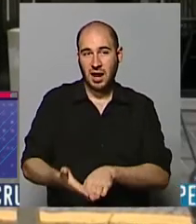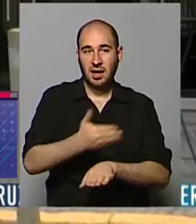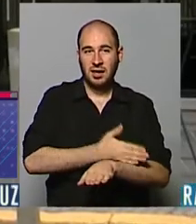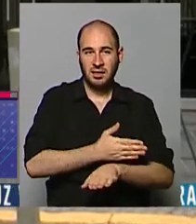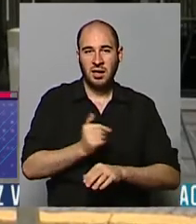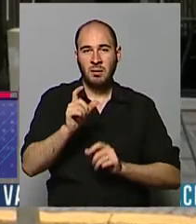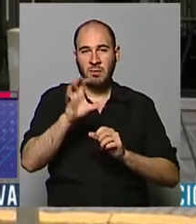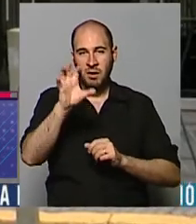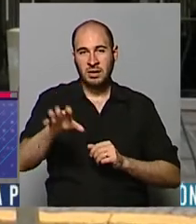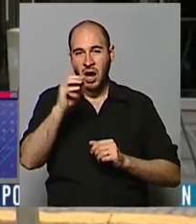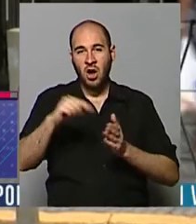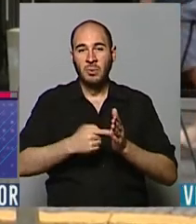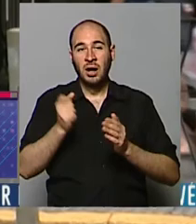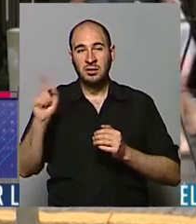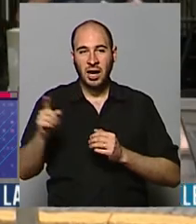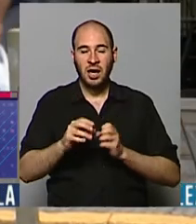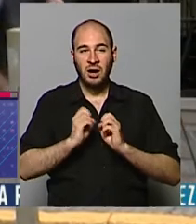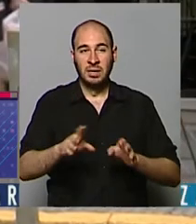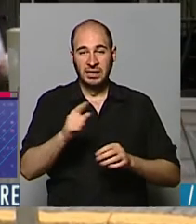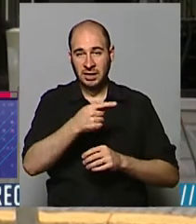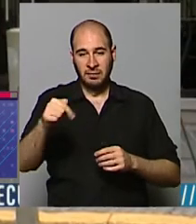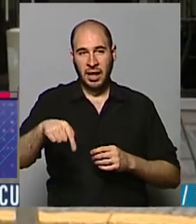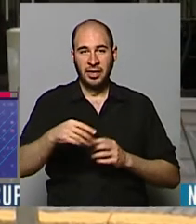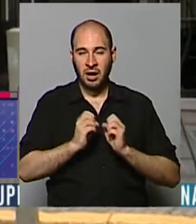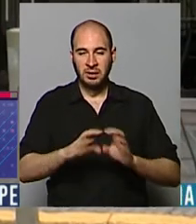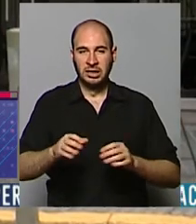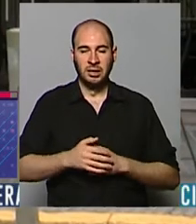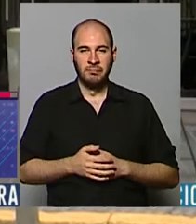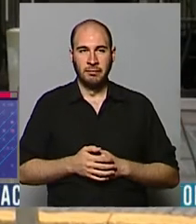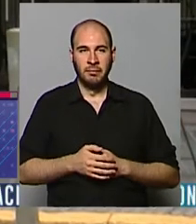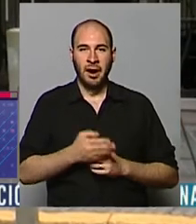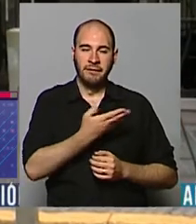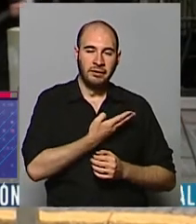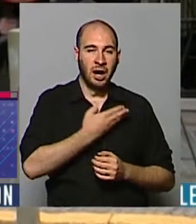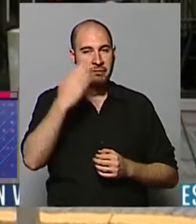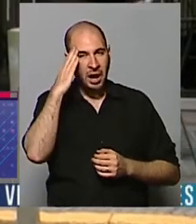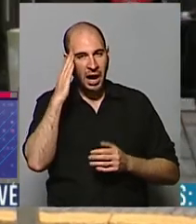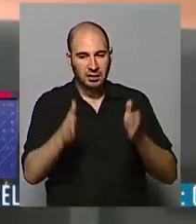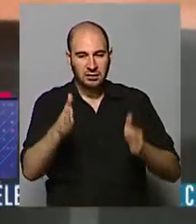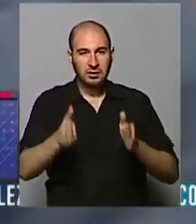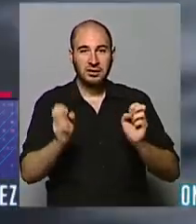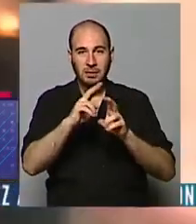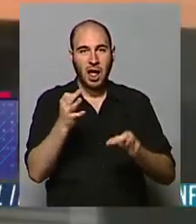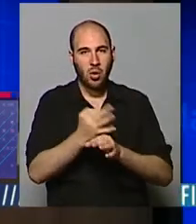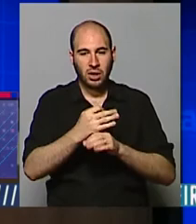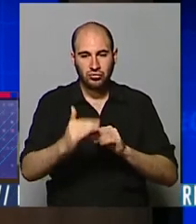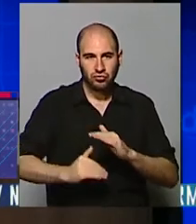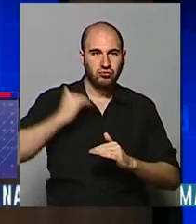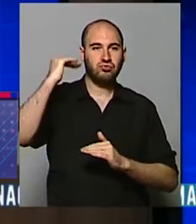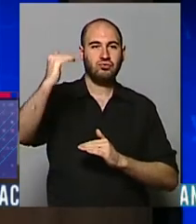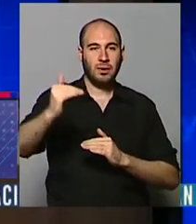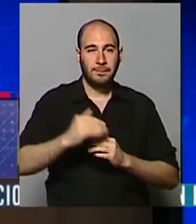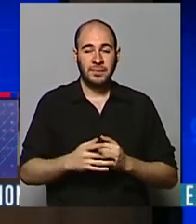a otras provincias como buenos aires comenzaron recién esta semana así que entre febrero y marzo impacta el rubro de educación de manera muy fuerte